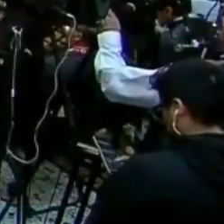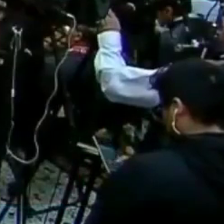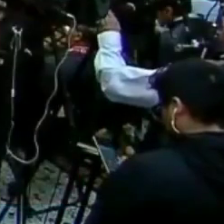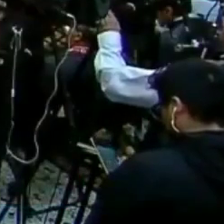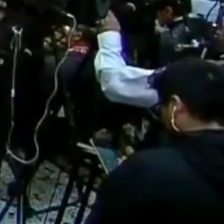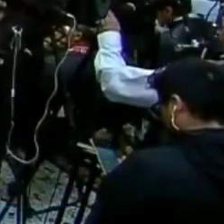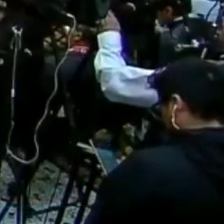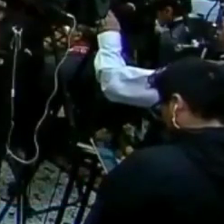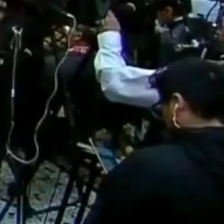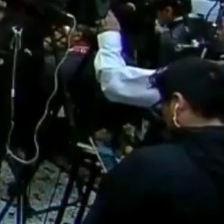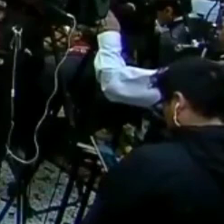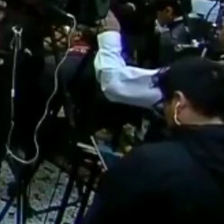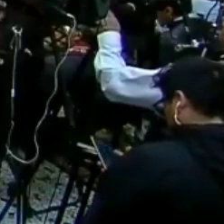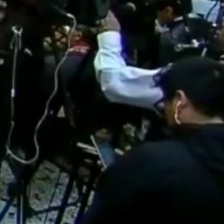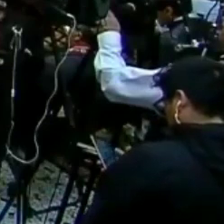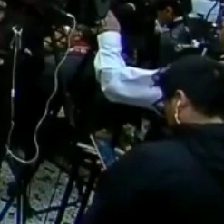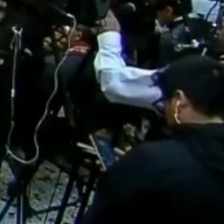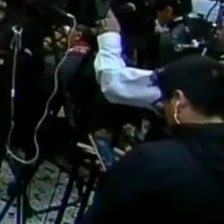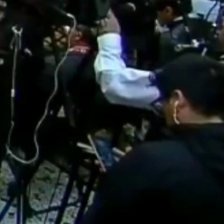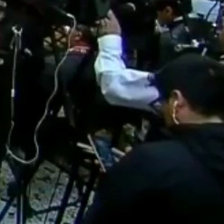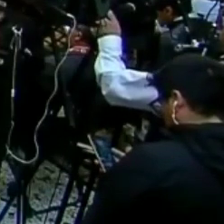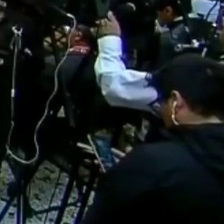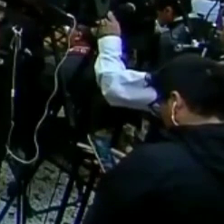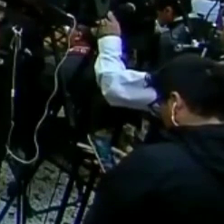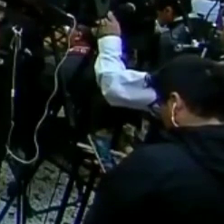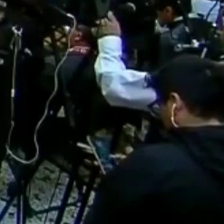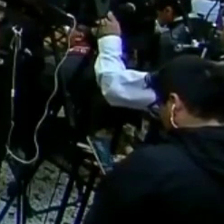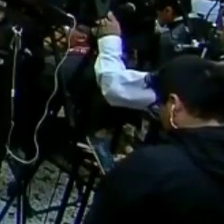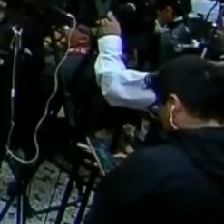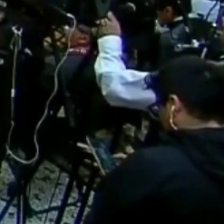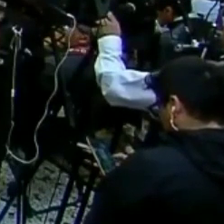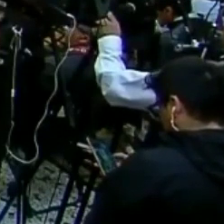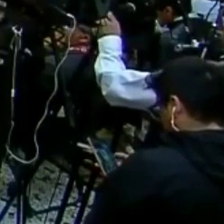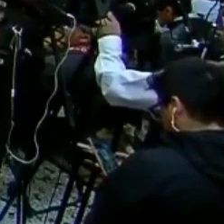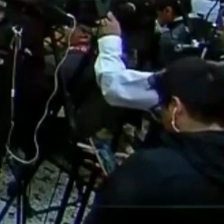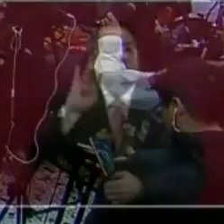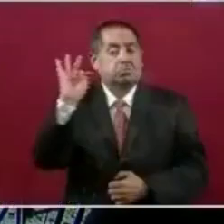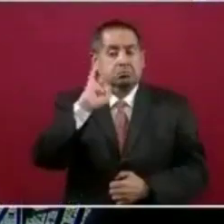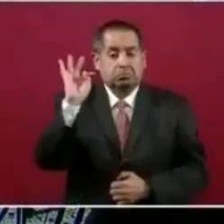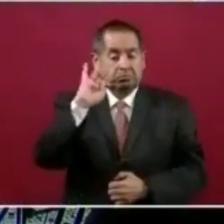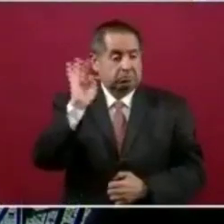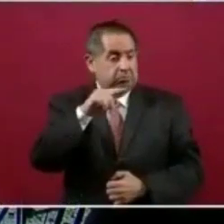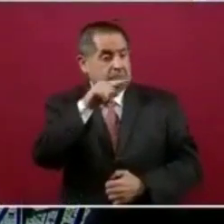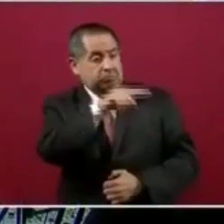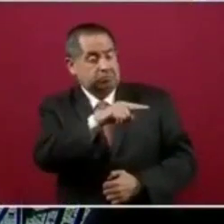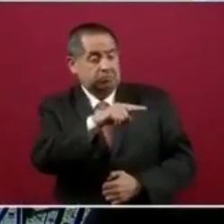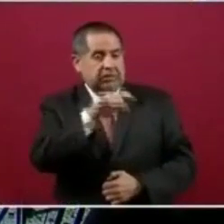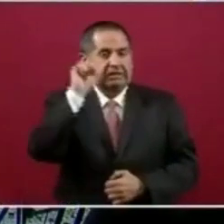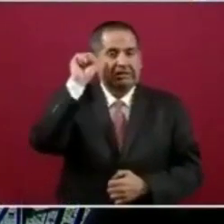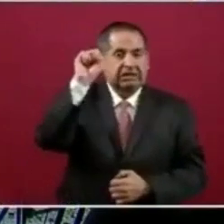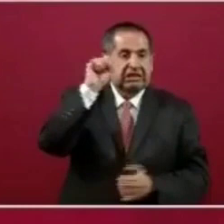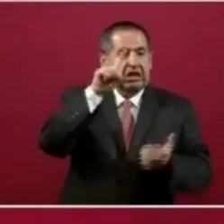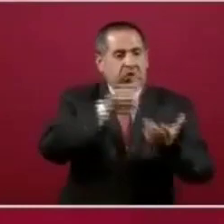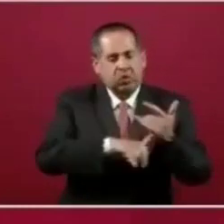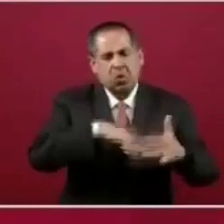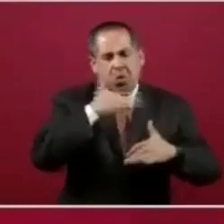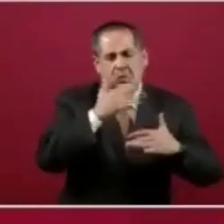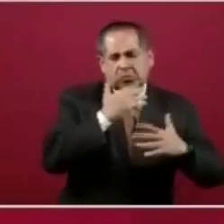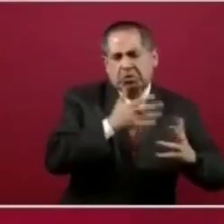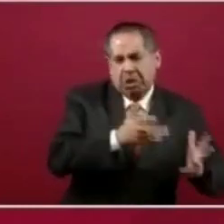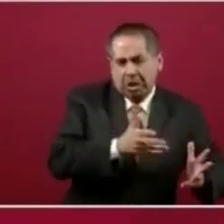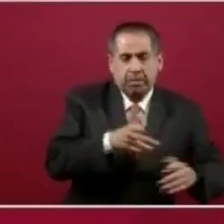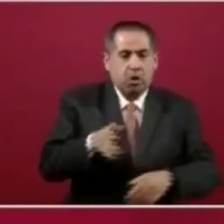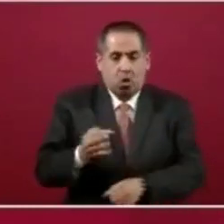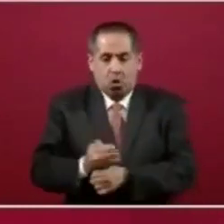esta iniciativa y constituye un sindicato de corruptos, pero hasta ahora